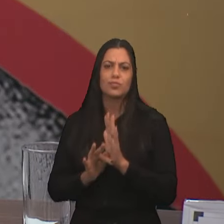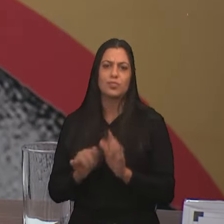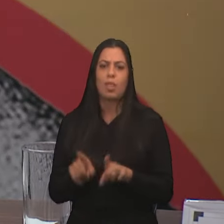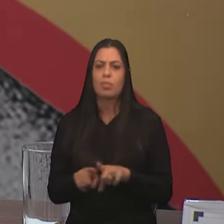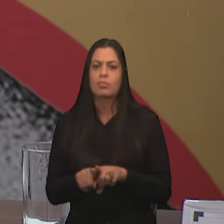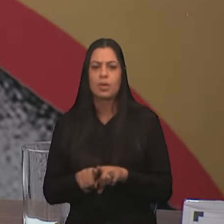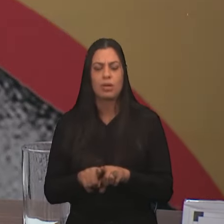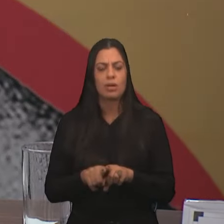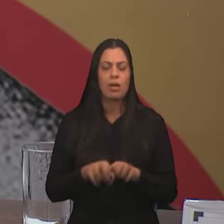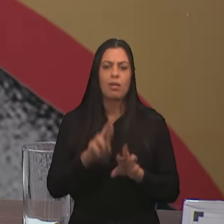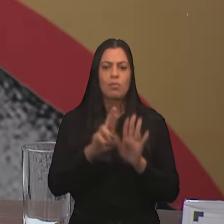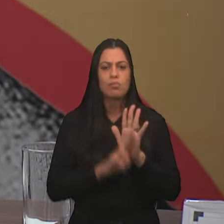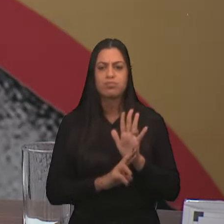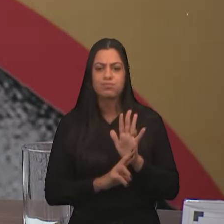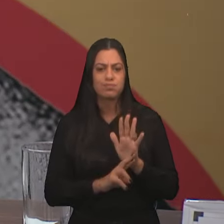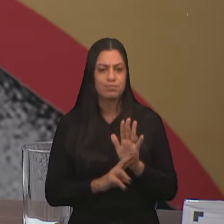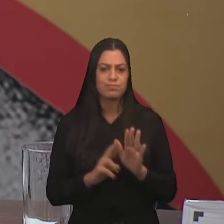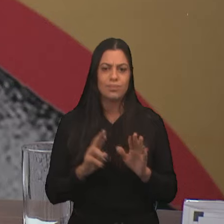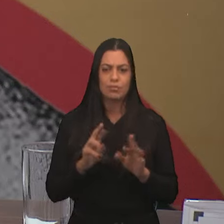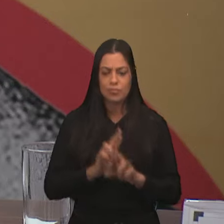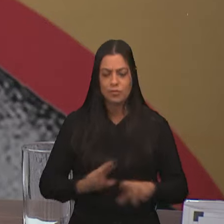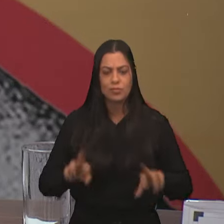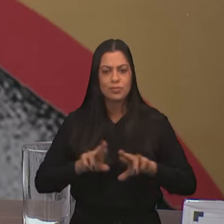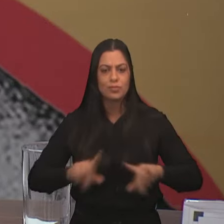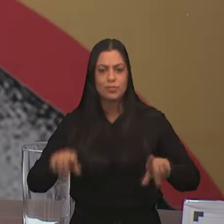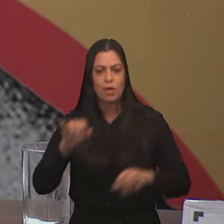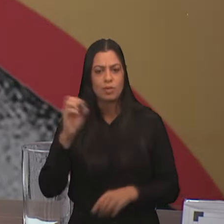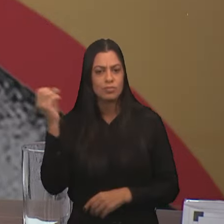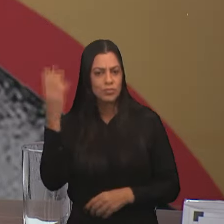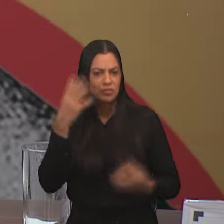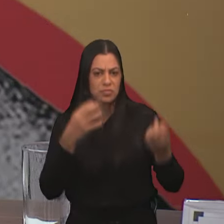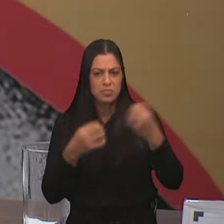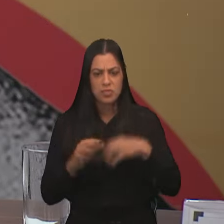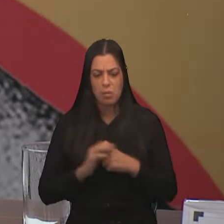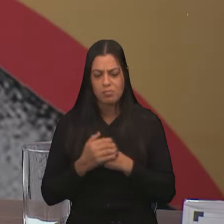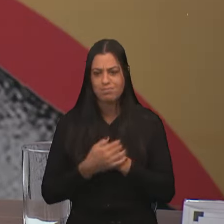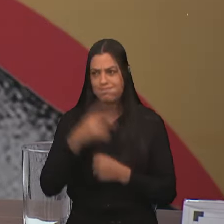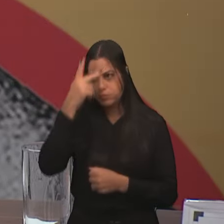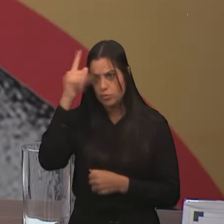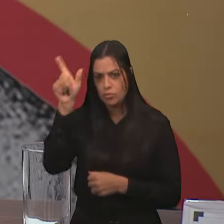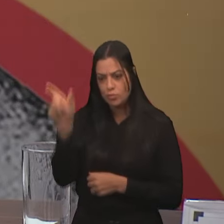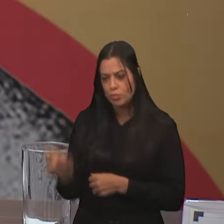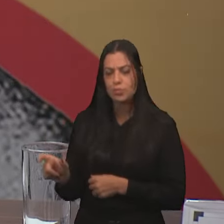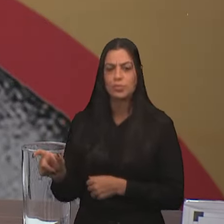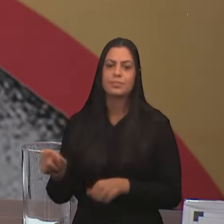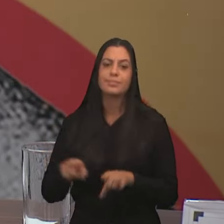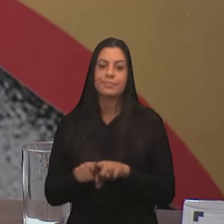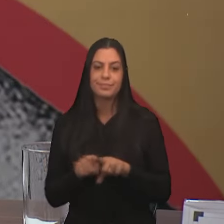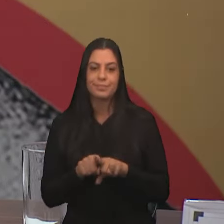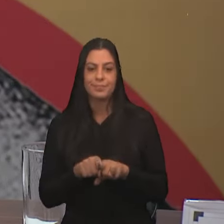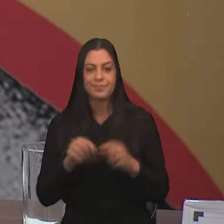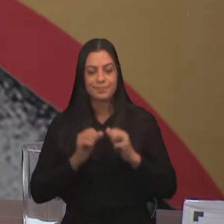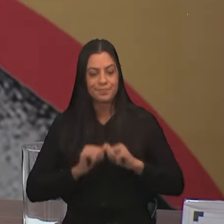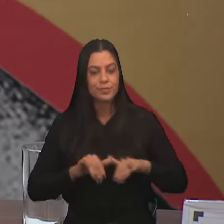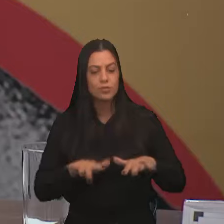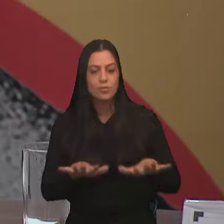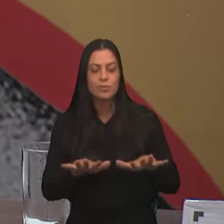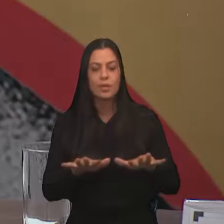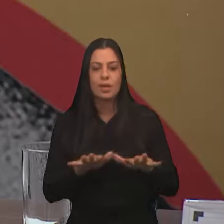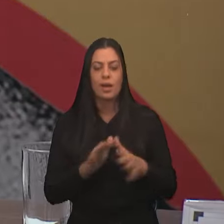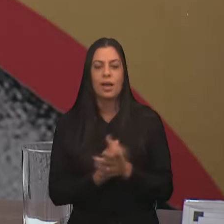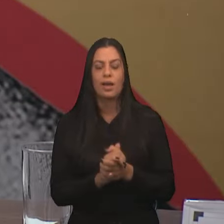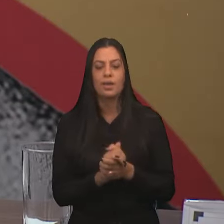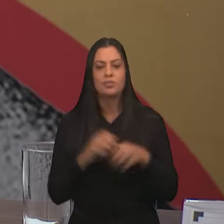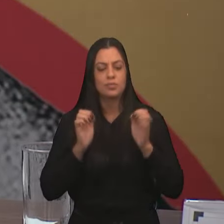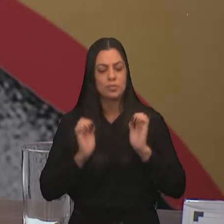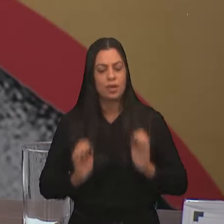crear un ambiente regulatorio que fomente la innovación, proteja los derechos de los ciudadanos y promueva el uso ético